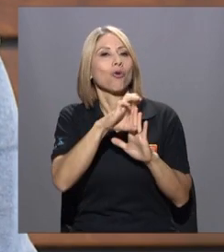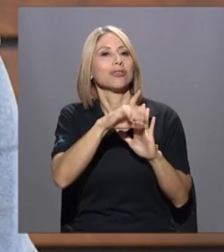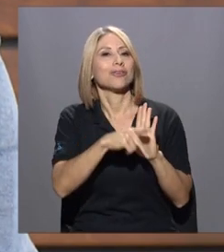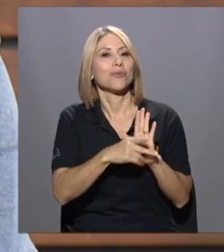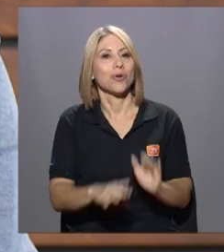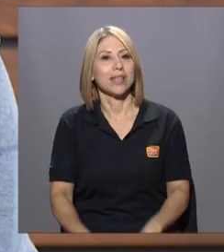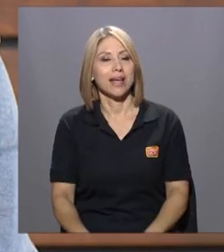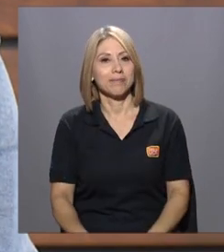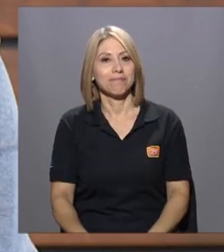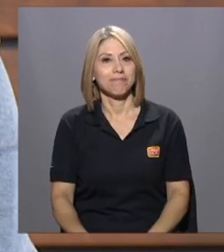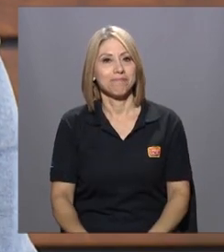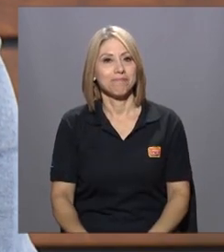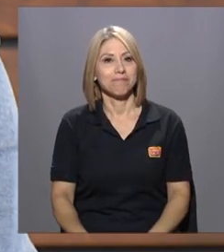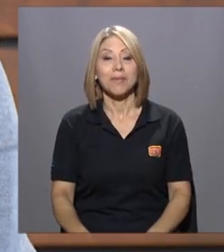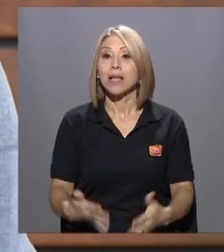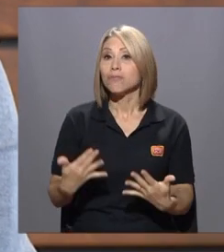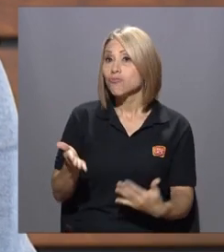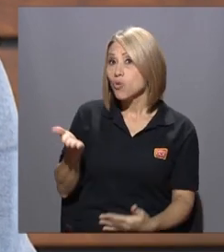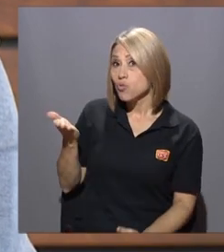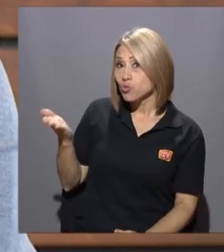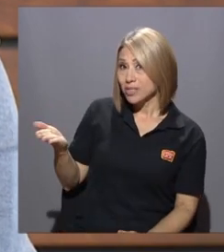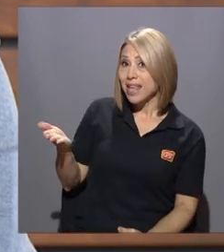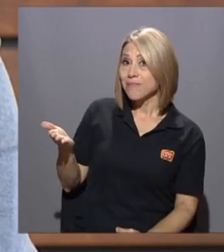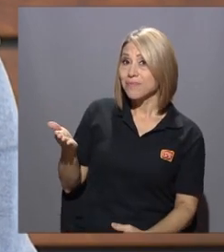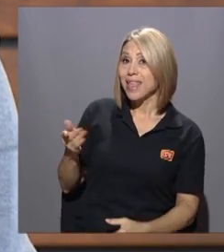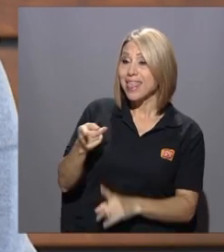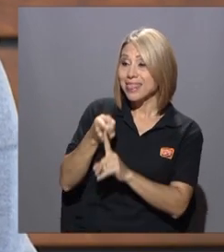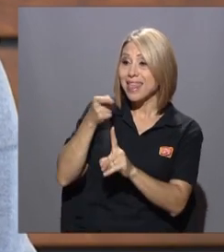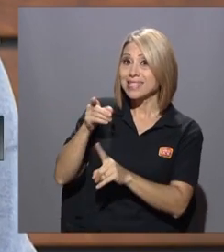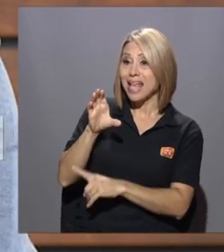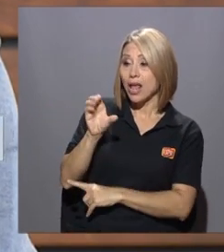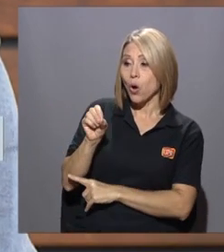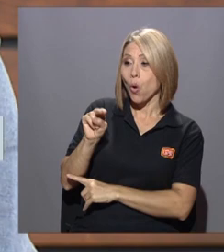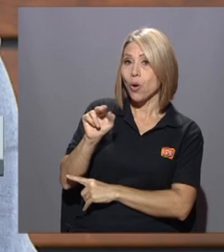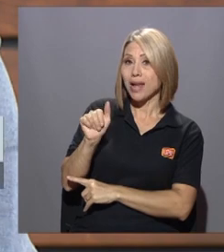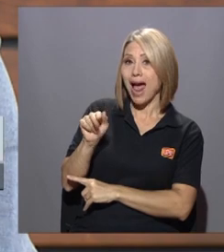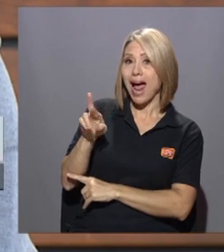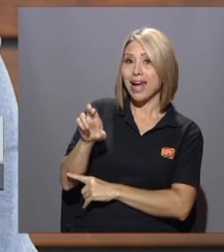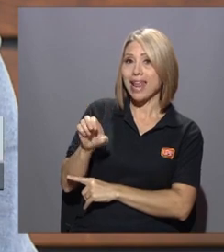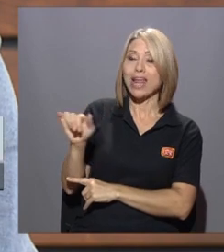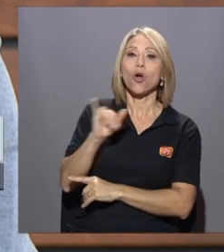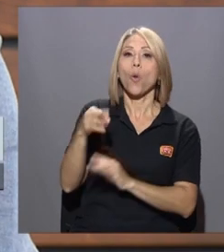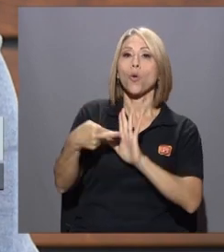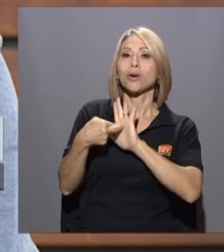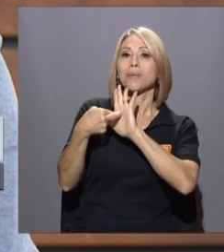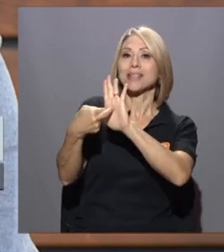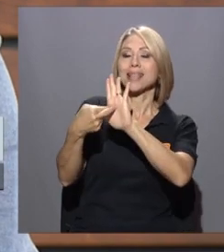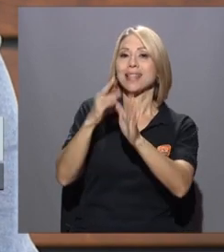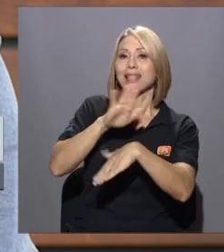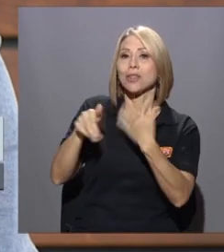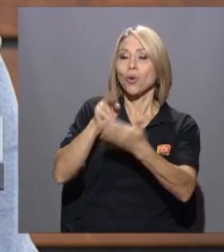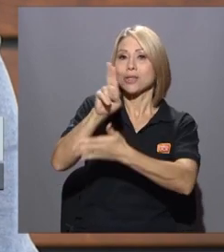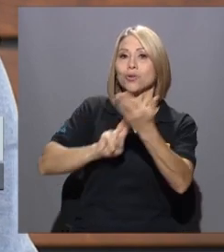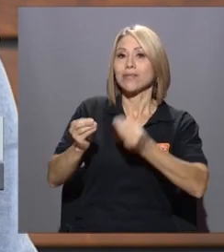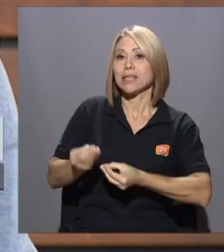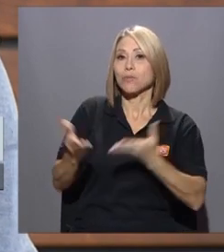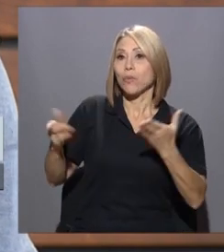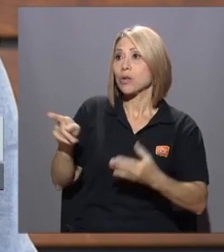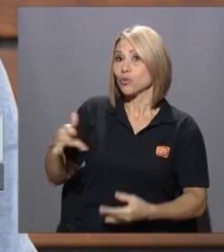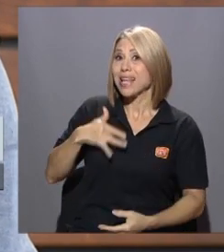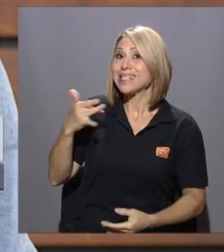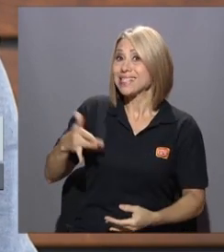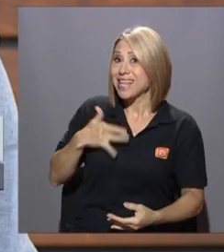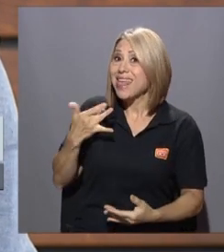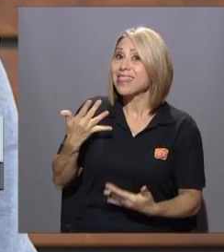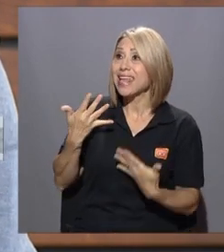Don Henning, ¿siente usted del Consejo Nacional de Rectores, representando a todas las universidades públicas, que existe un ataque